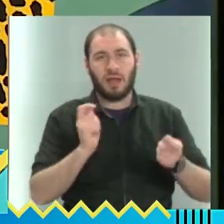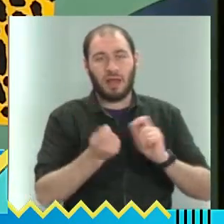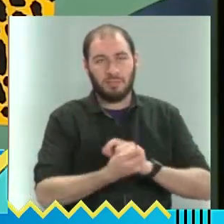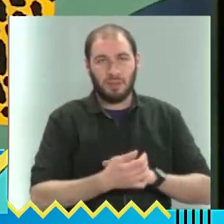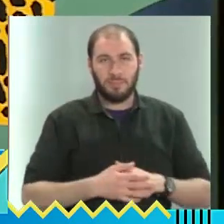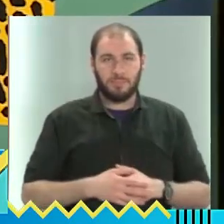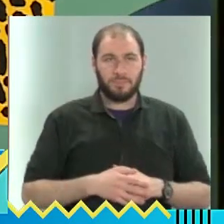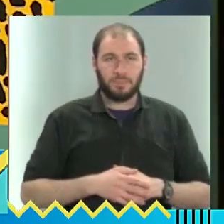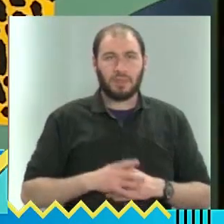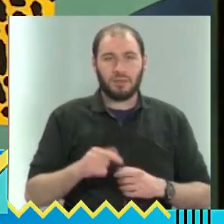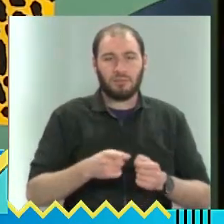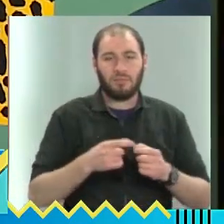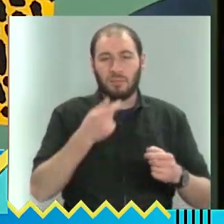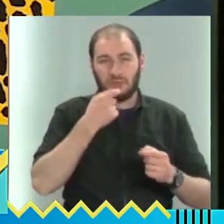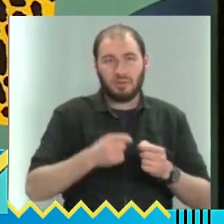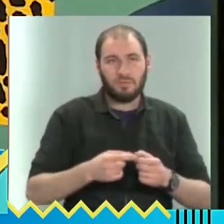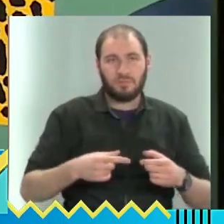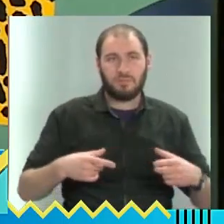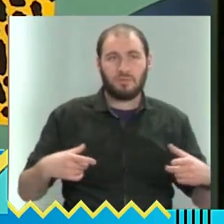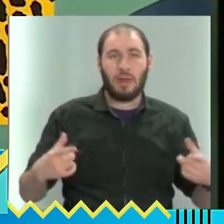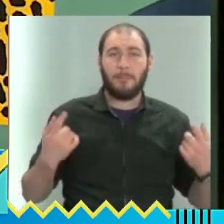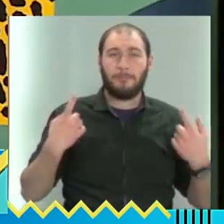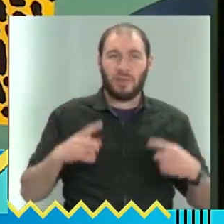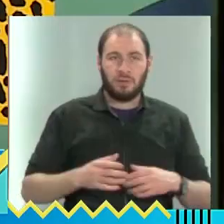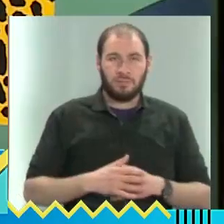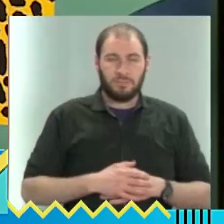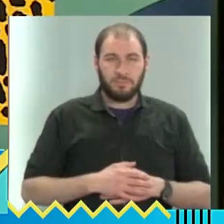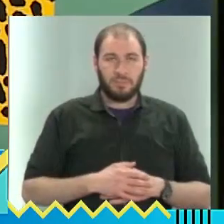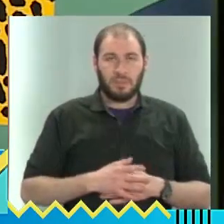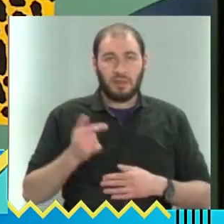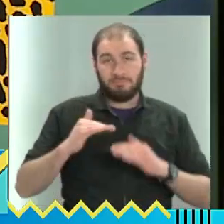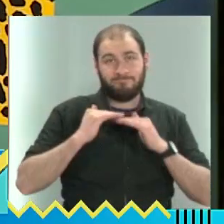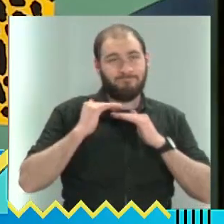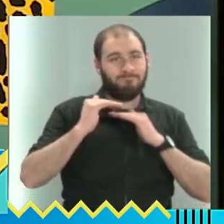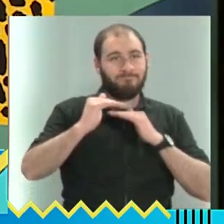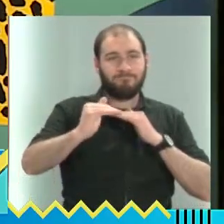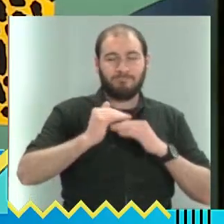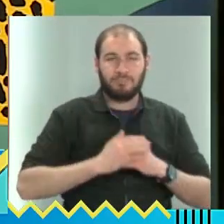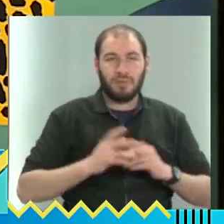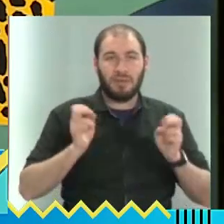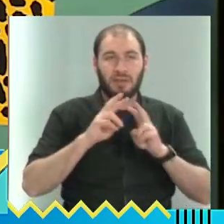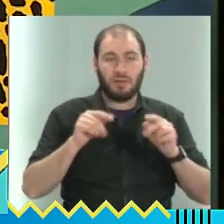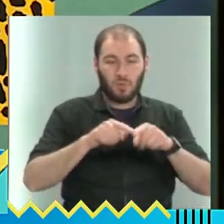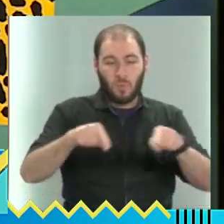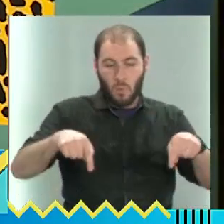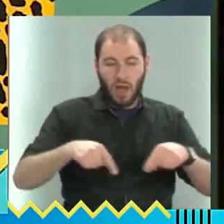lo que fue el crecimiento de Mendoza, pero se fue manteniendo lo que fue la